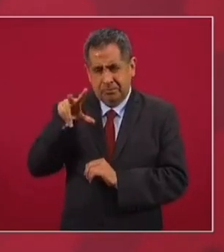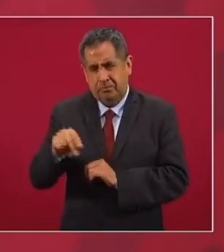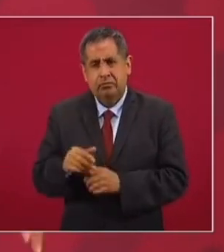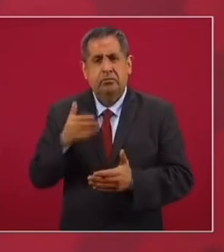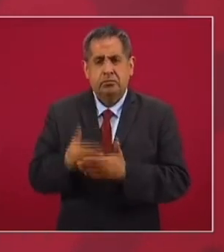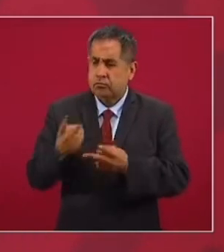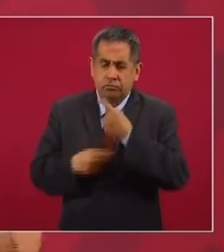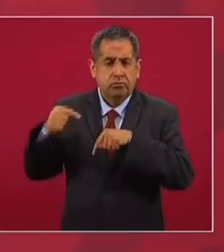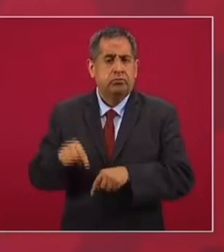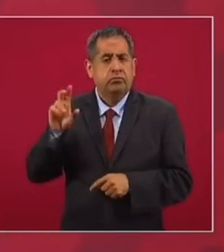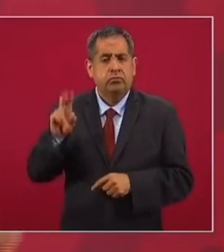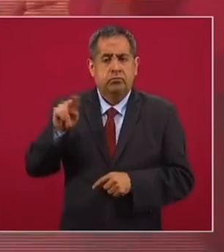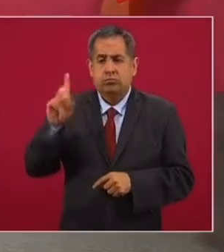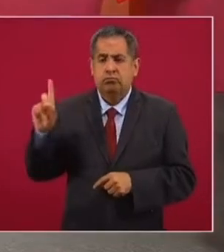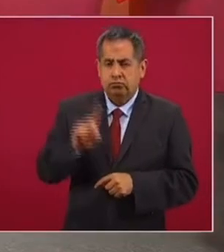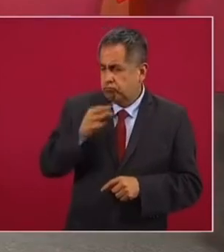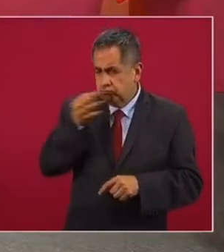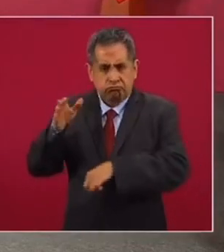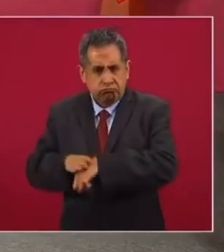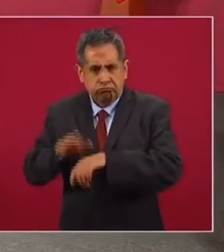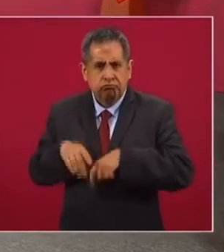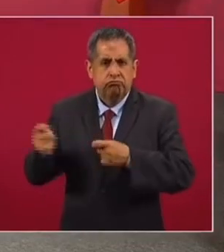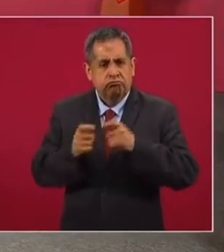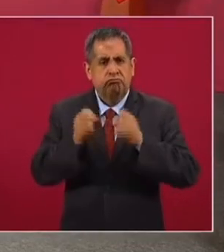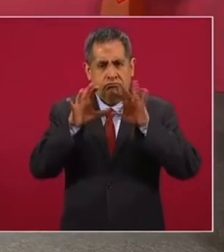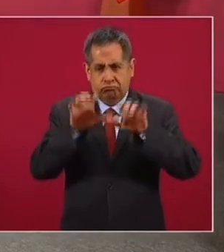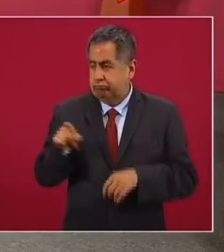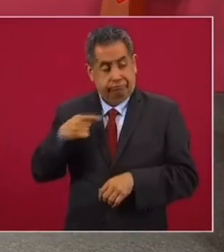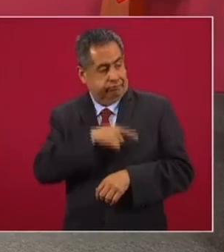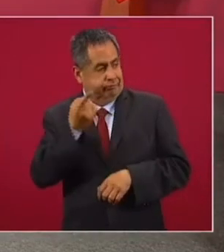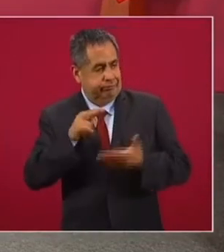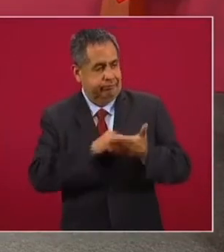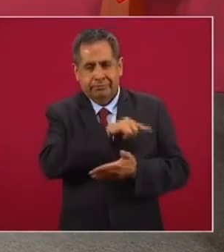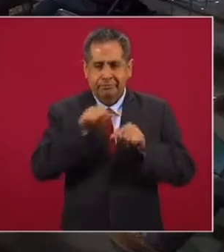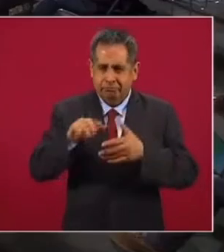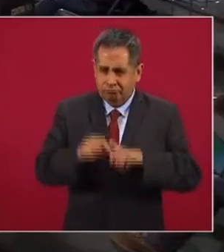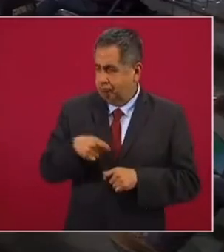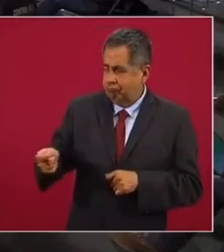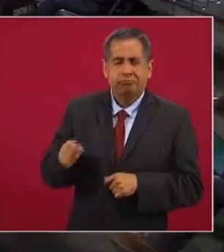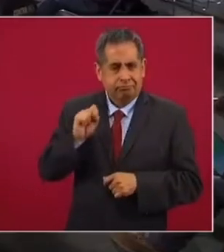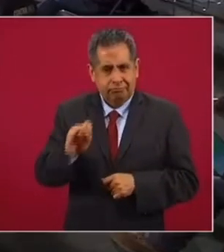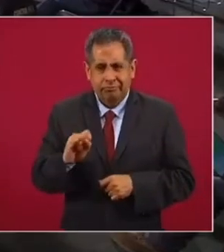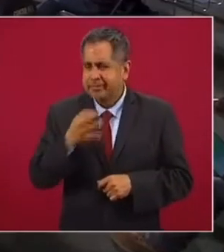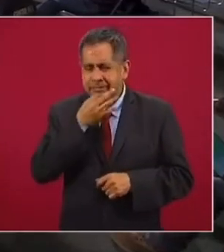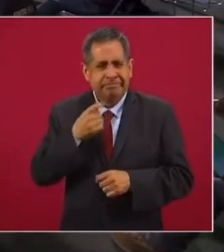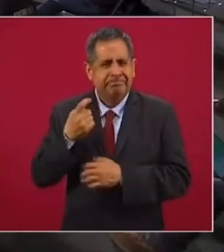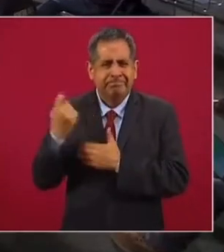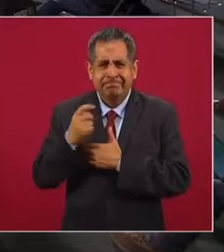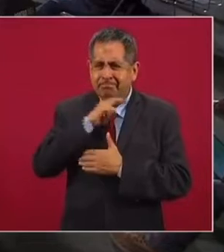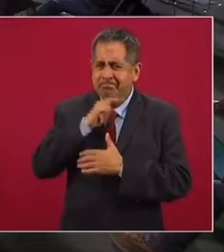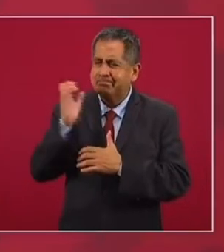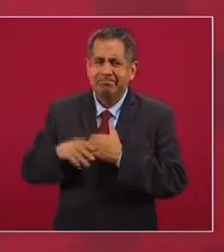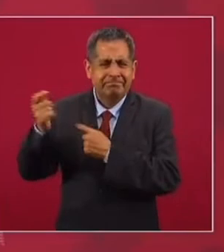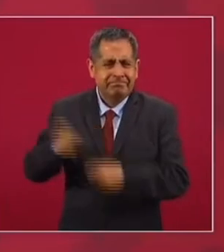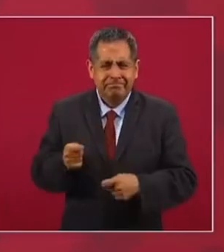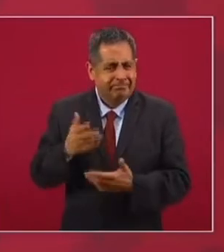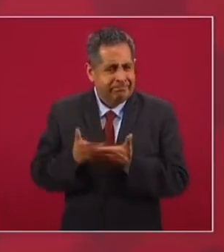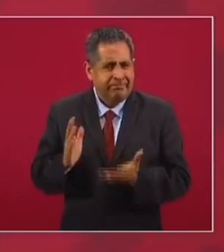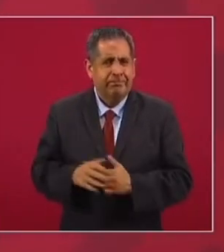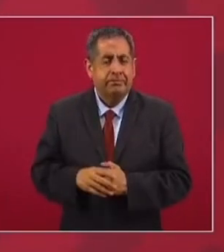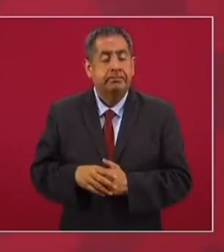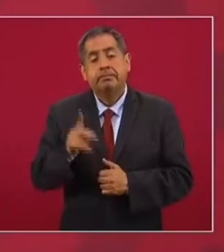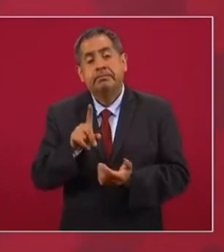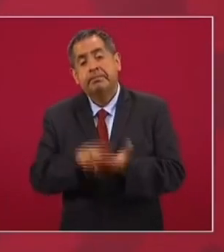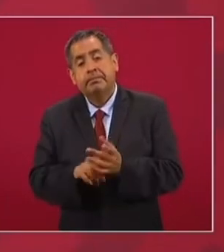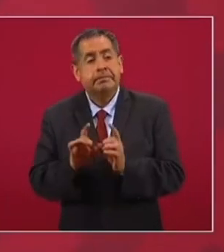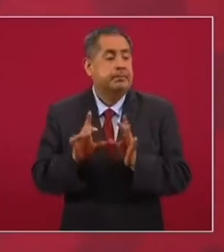Y hoy vienen los de Naciones Unidas y se les va a notificar con un oficio del señor de que es en automático. Pero todo esto no es